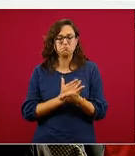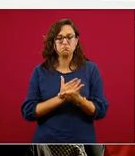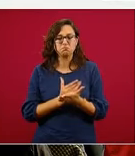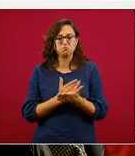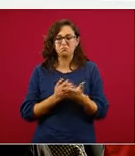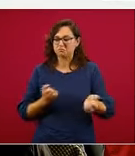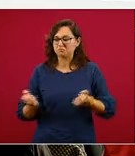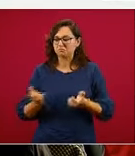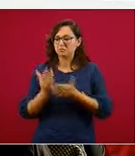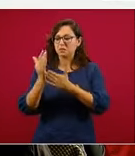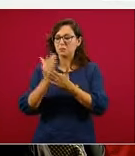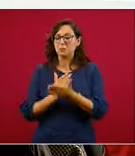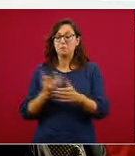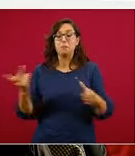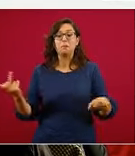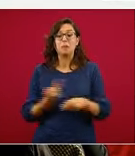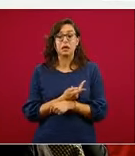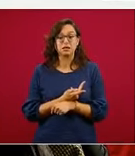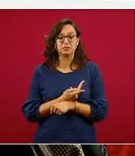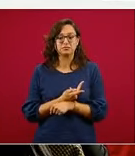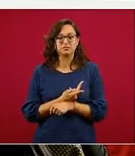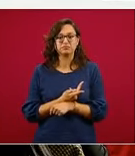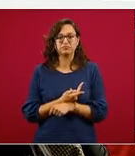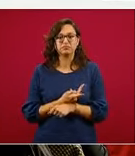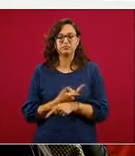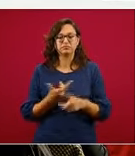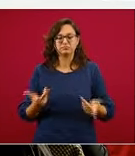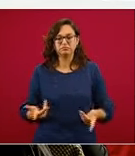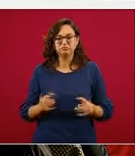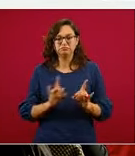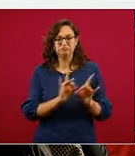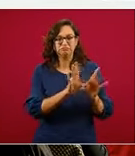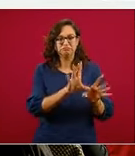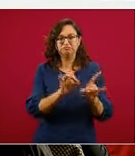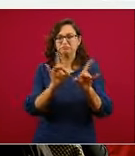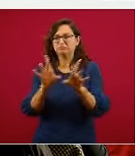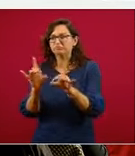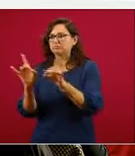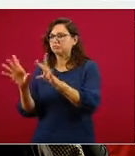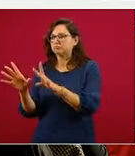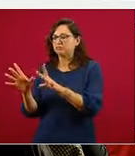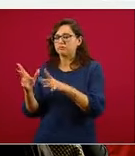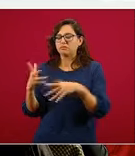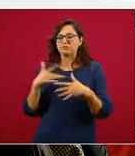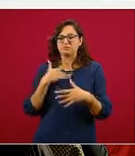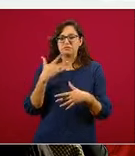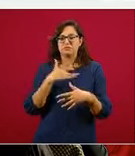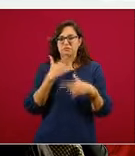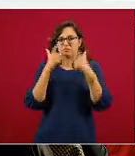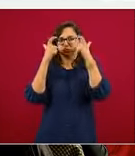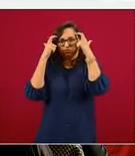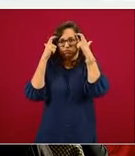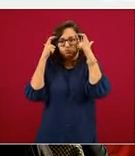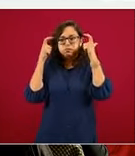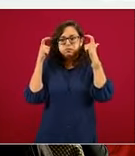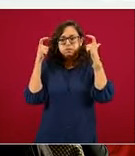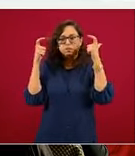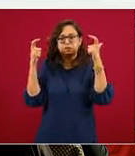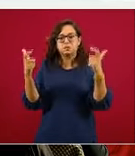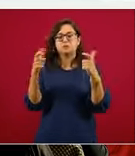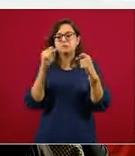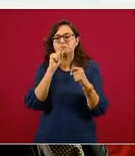forma distinta de enfrentar situaciones cambiantes. A eso le voy a llamar estrés. Y algunos